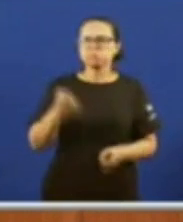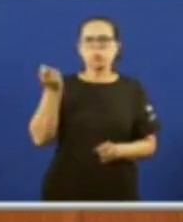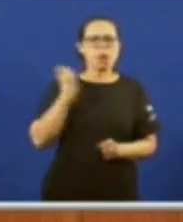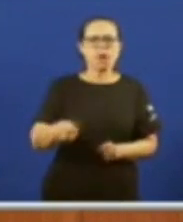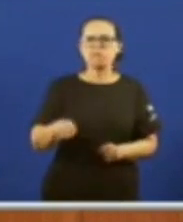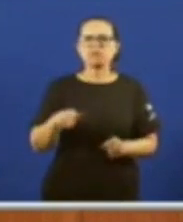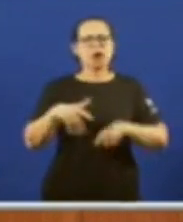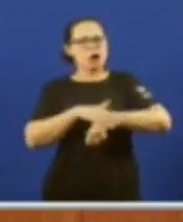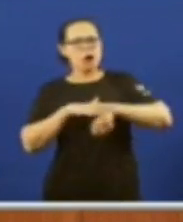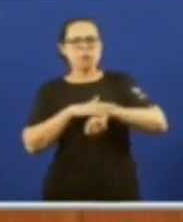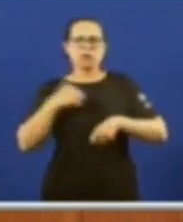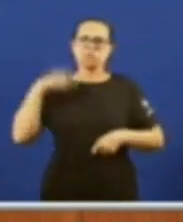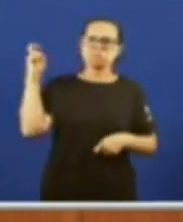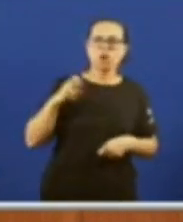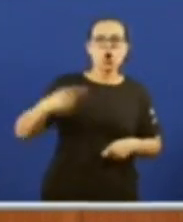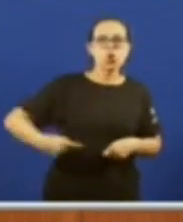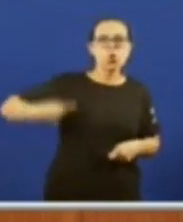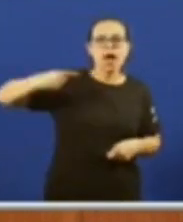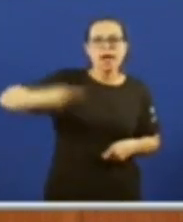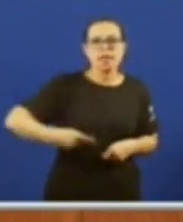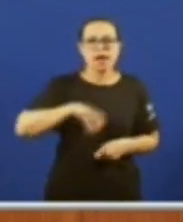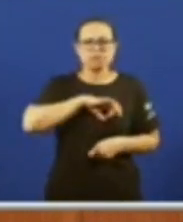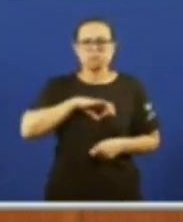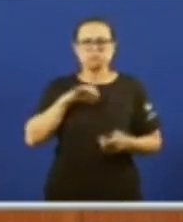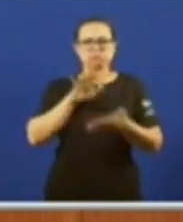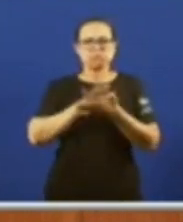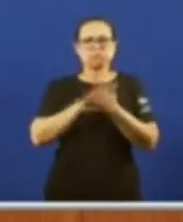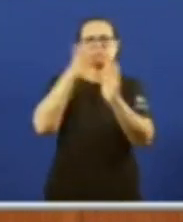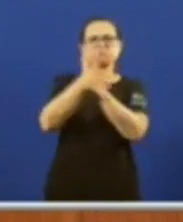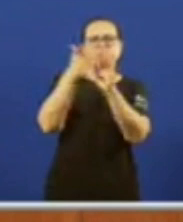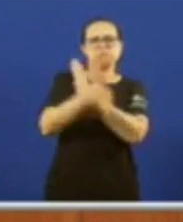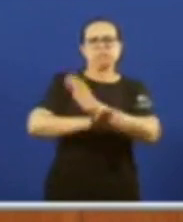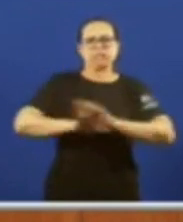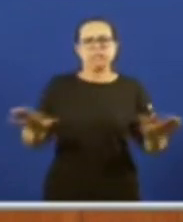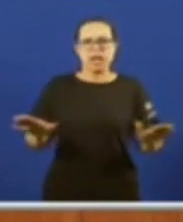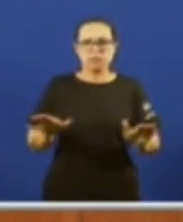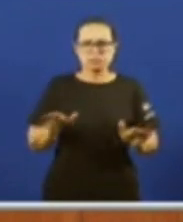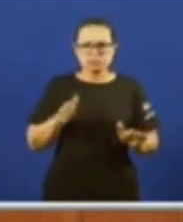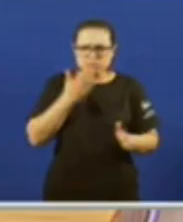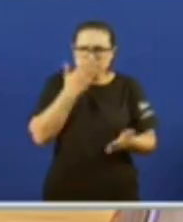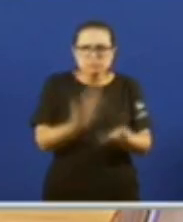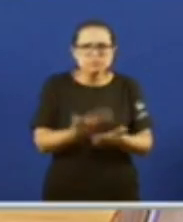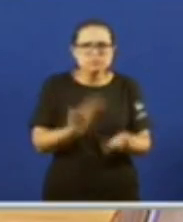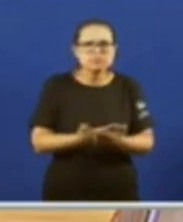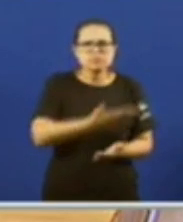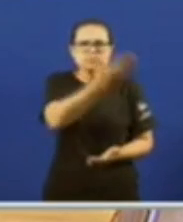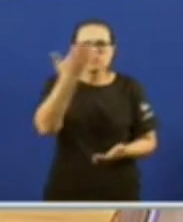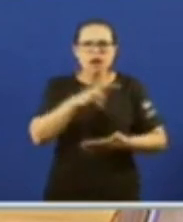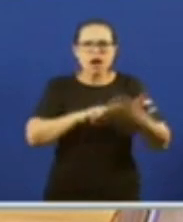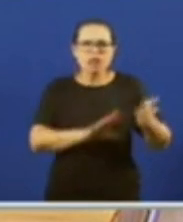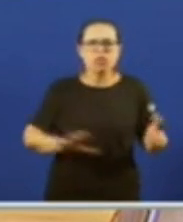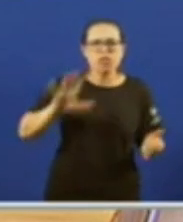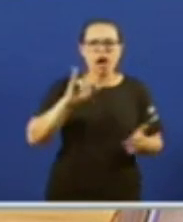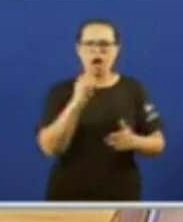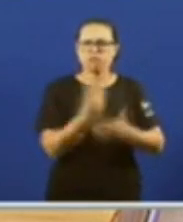xa vai vir o Goberno e xa vai vir Rueda a decirnos como se fan as cousas, porque é evidente que as cousas están fallando e que hai problemas que está